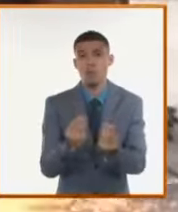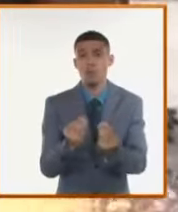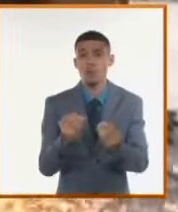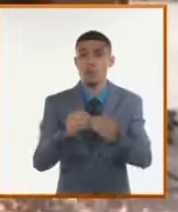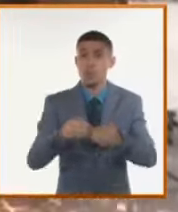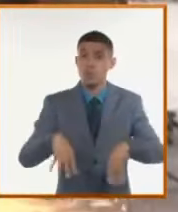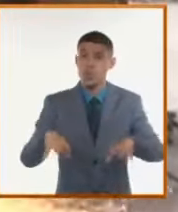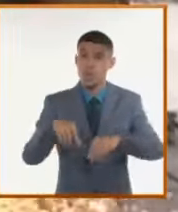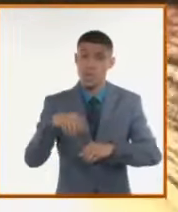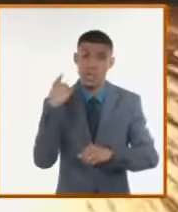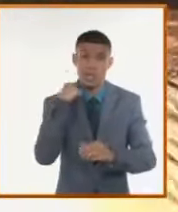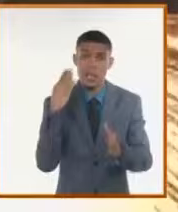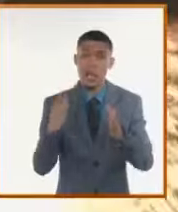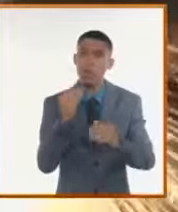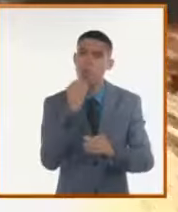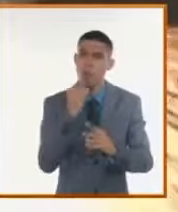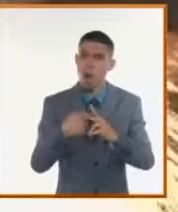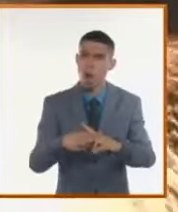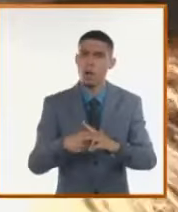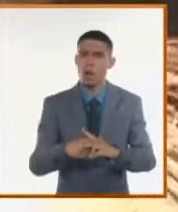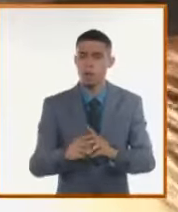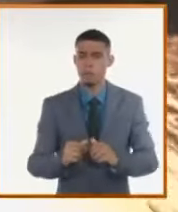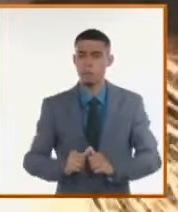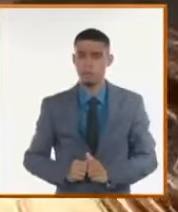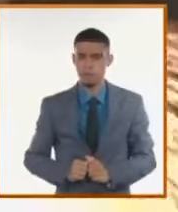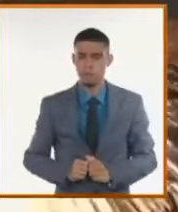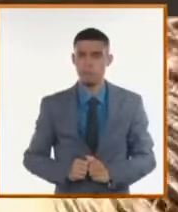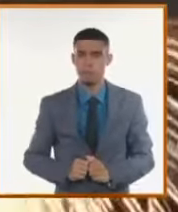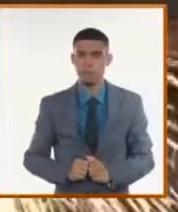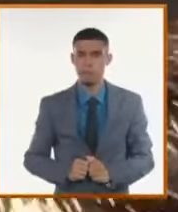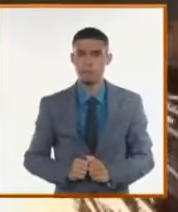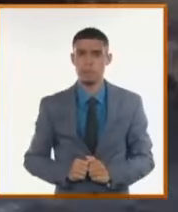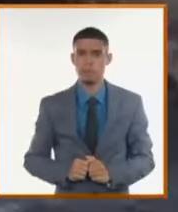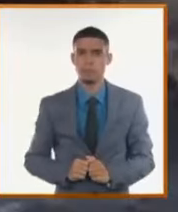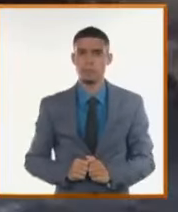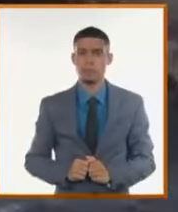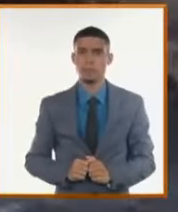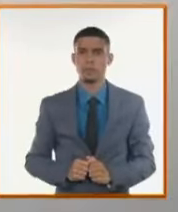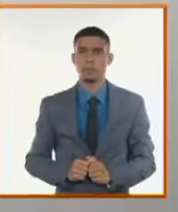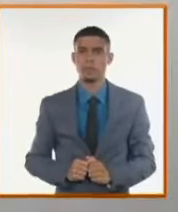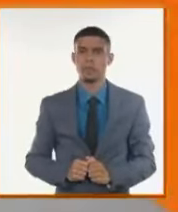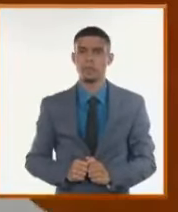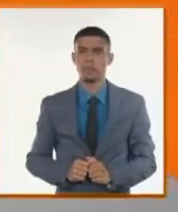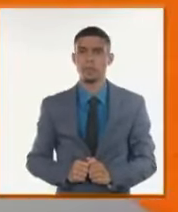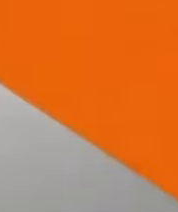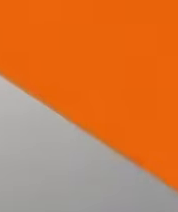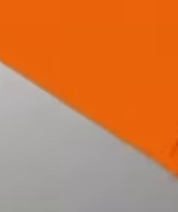este año pretenden revertir yarco Hernández y William Martínez para este espacio